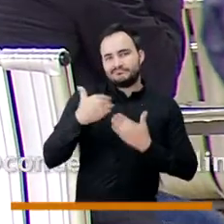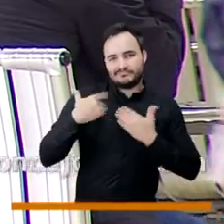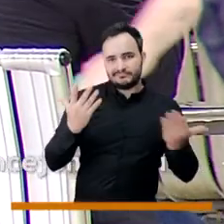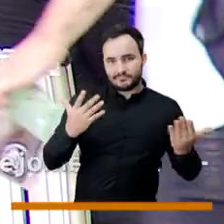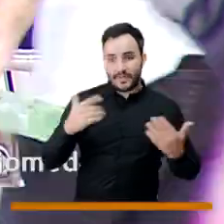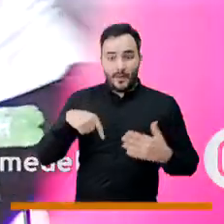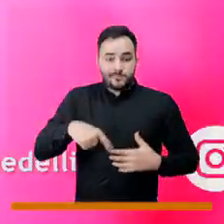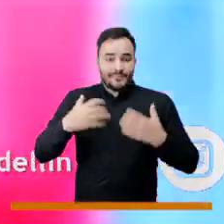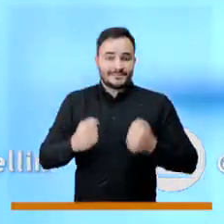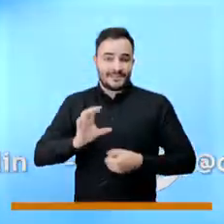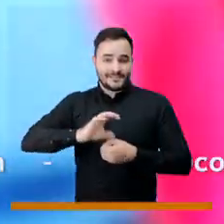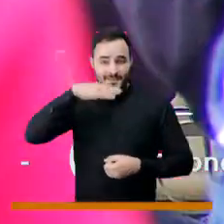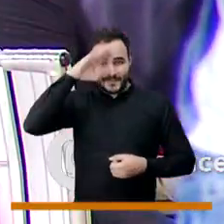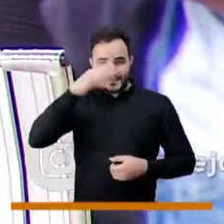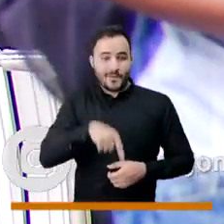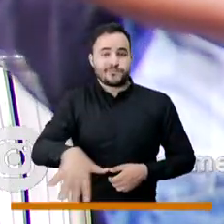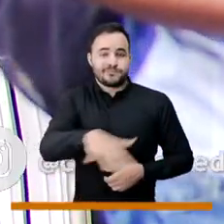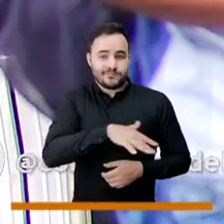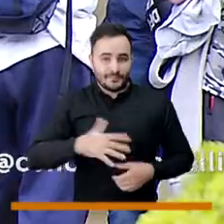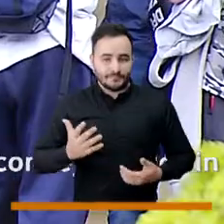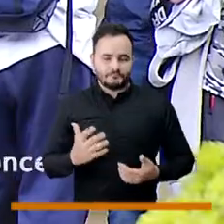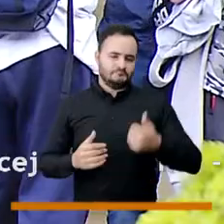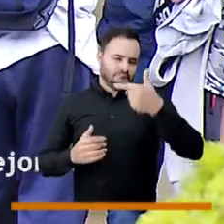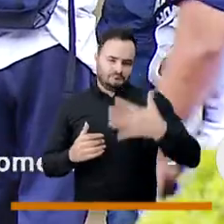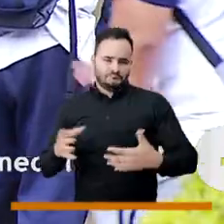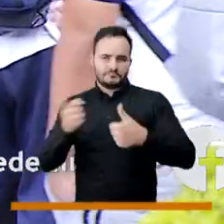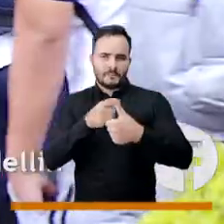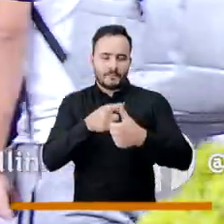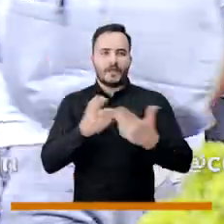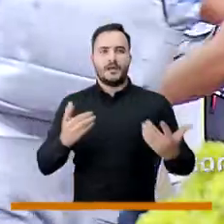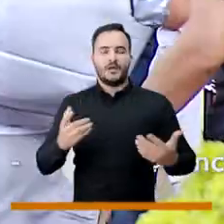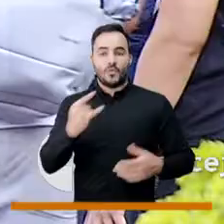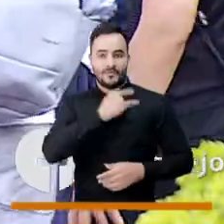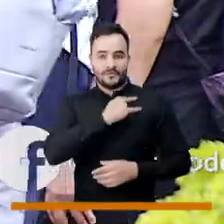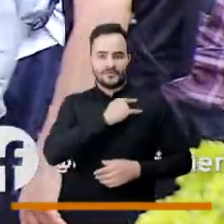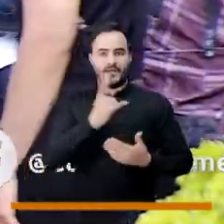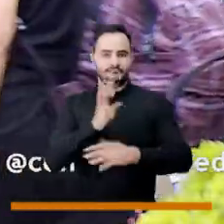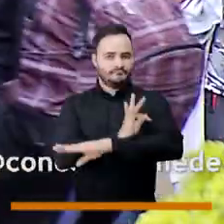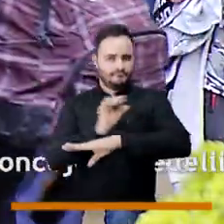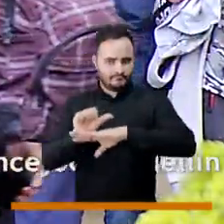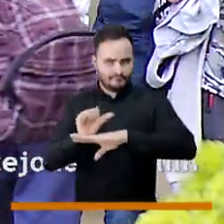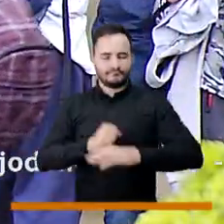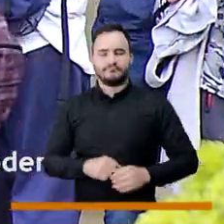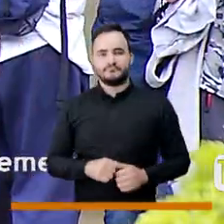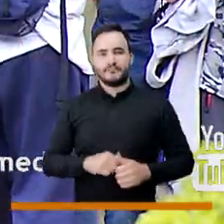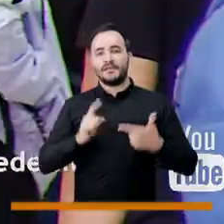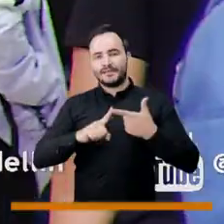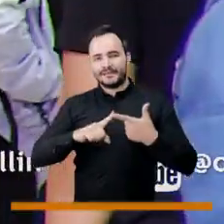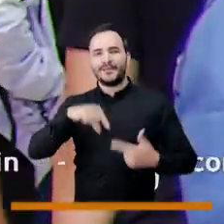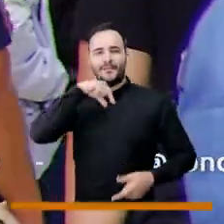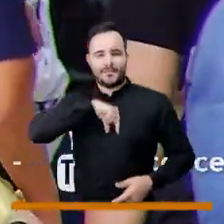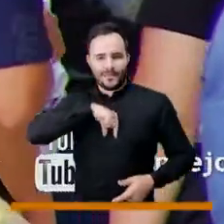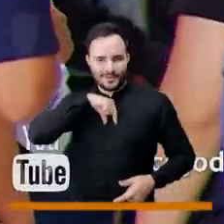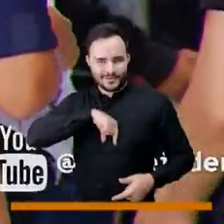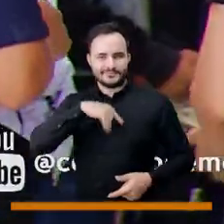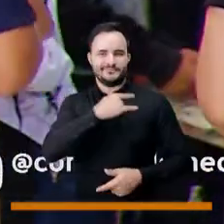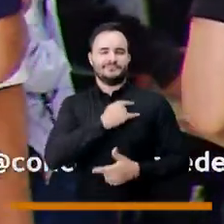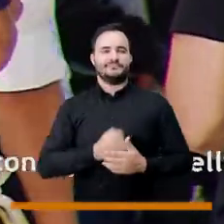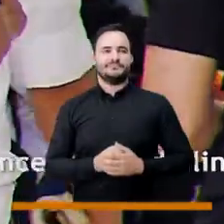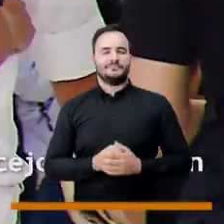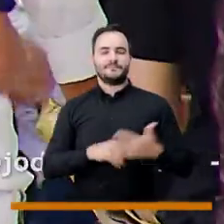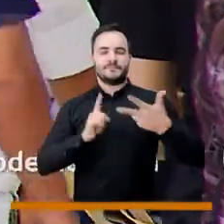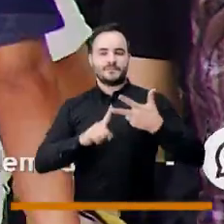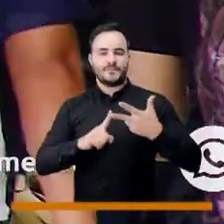de medellín caso particular el instituto tecnológico el instituto tecnológico de antioquia el politécnico jaime